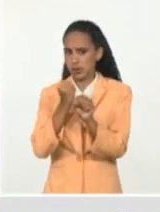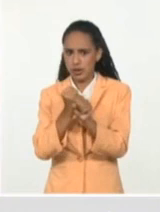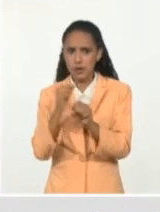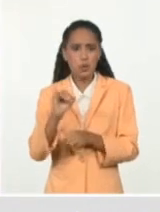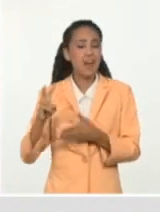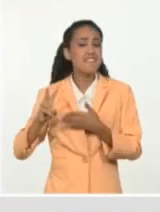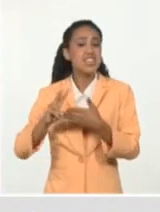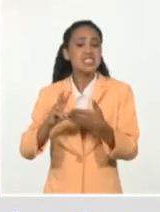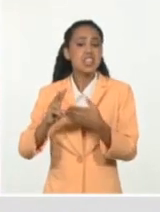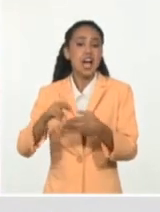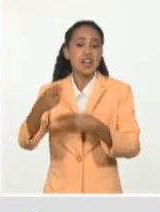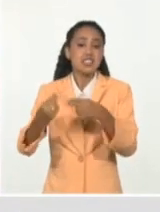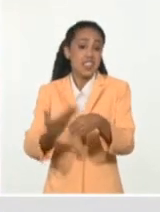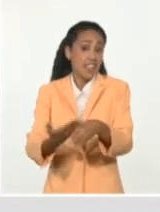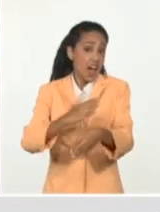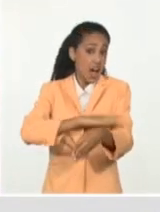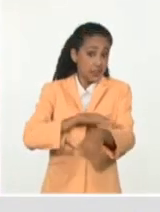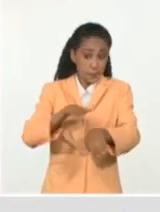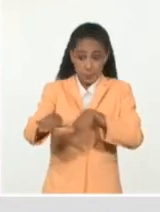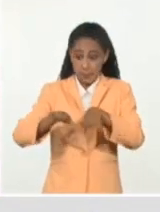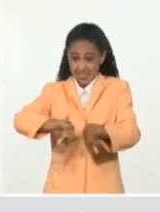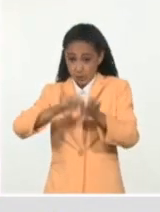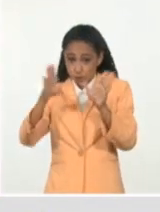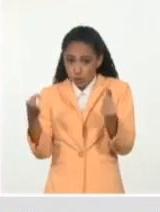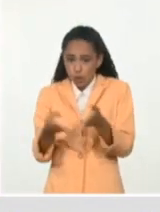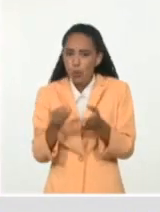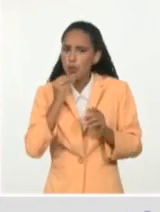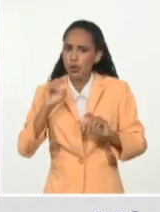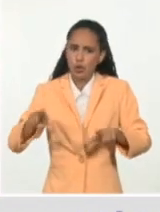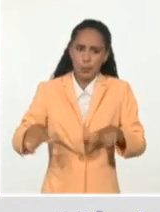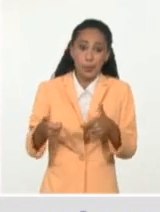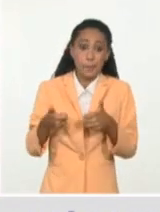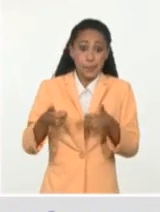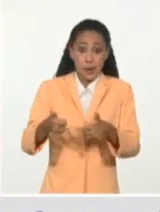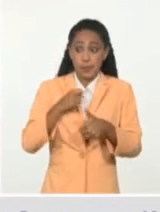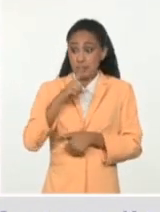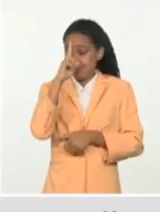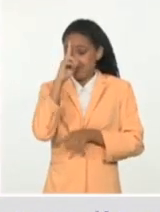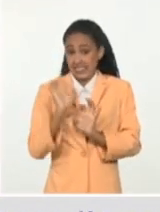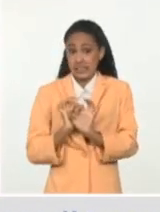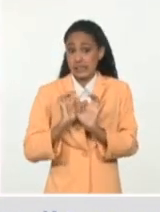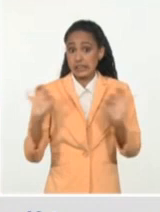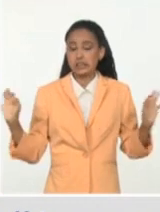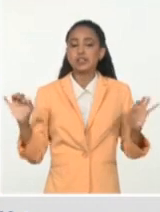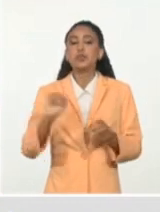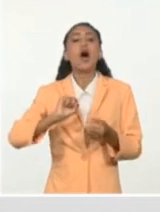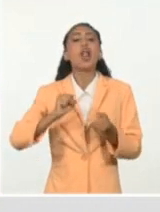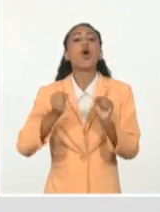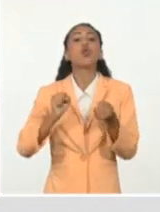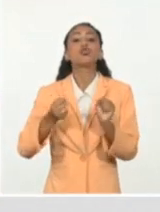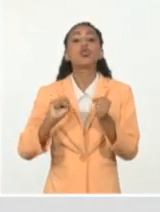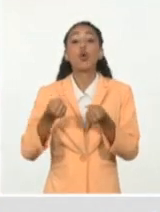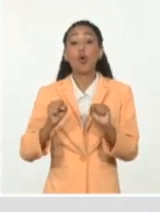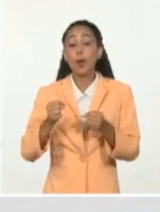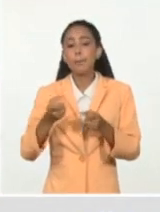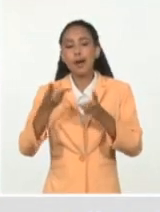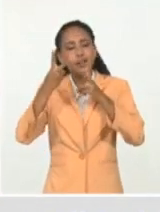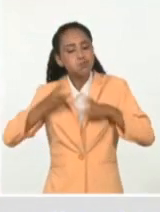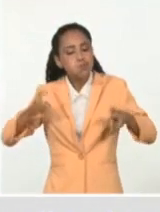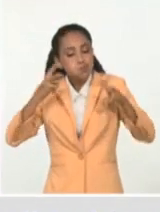inicio, para poder garantizar el cumplimiento de las buenas prácticas clínicas y las regulaciones vigentes para la investigación en seres